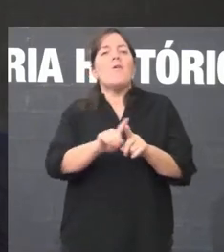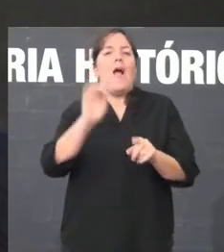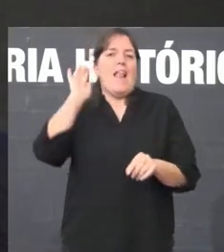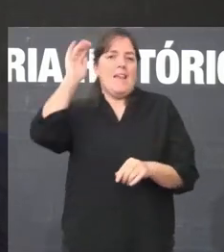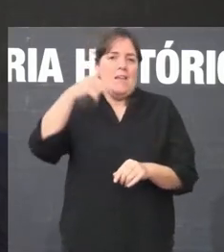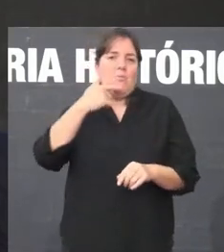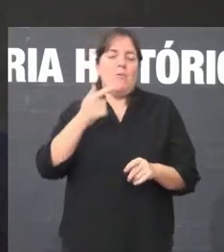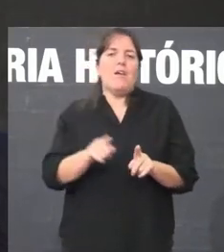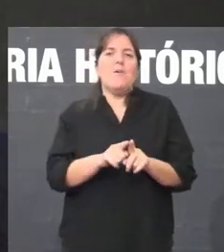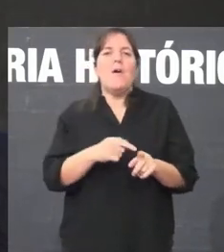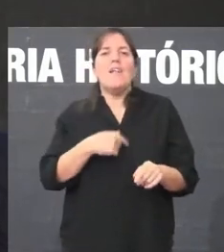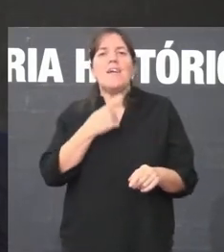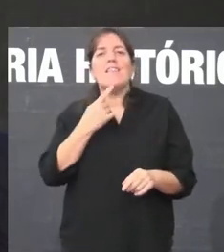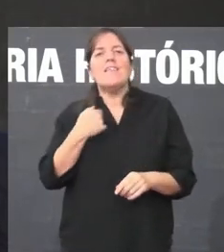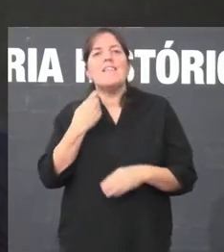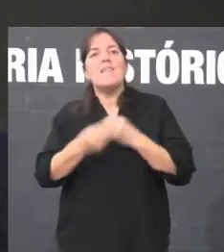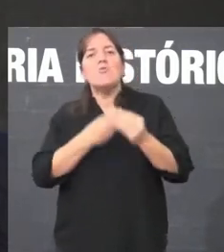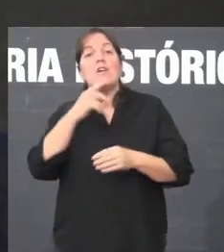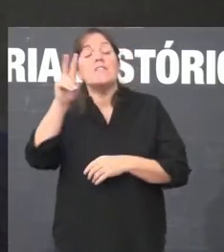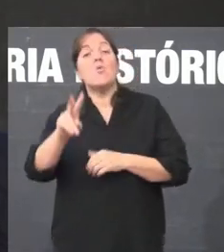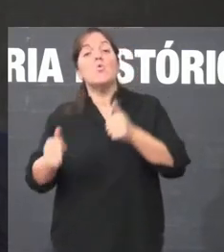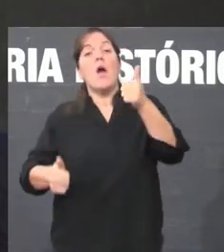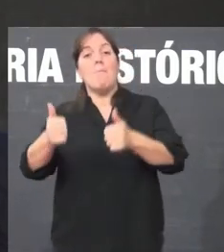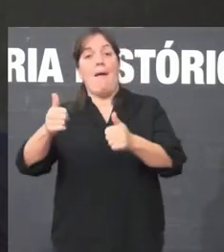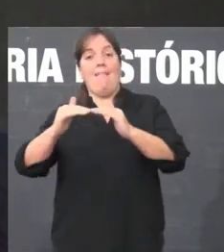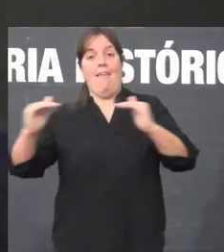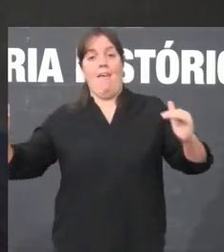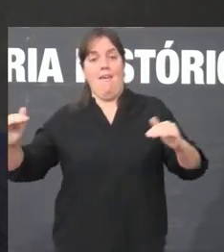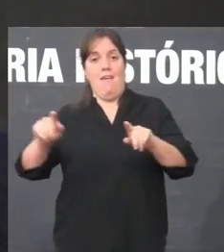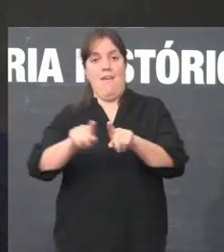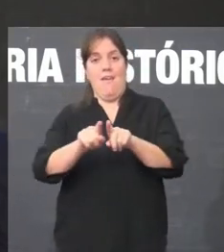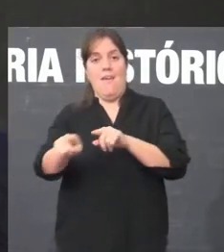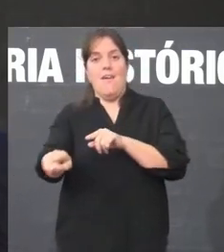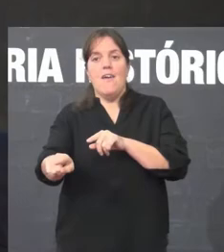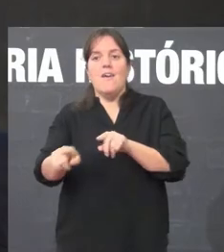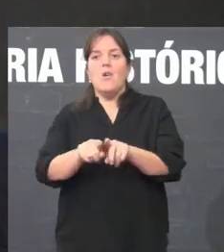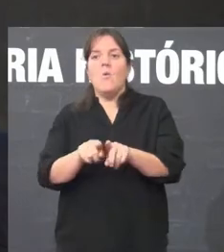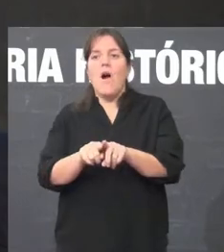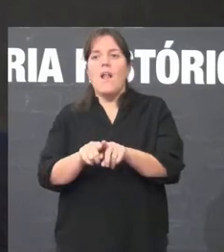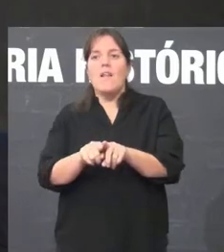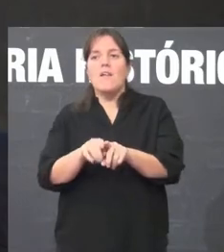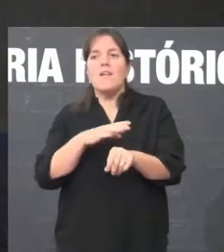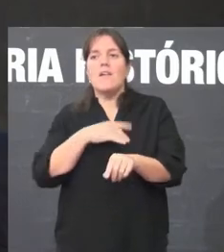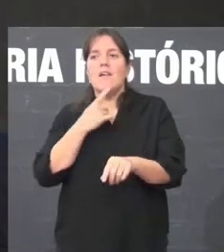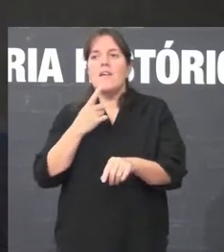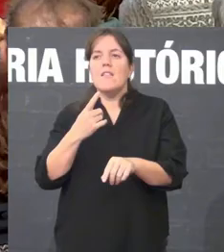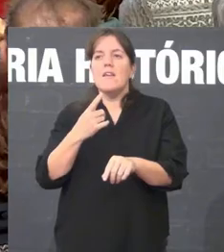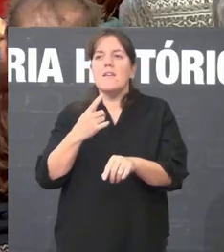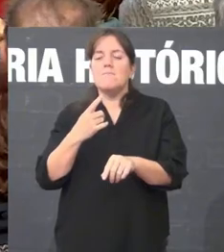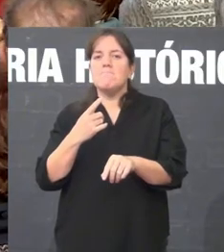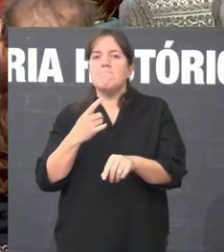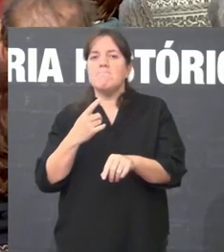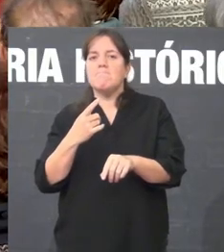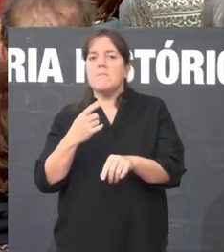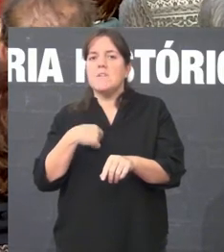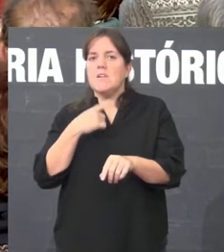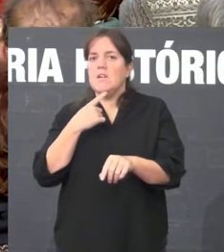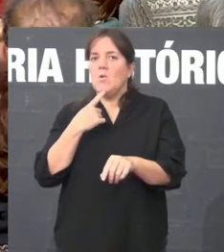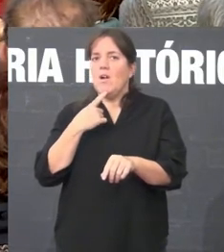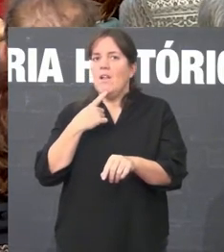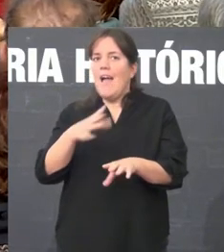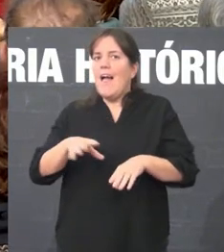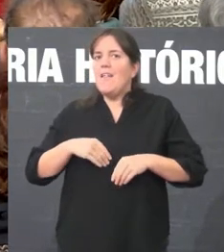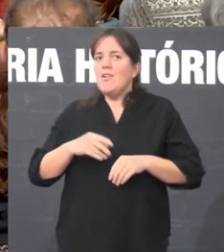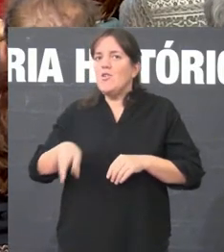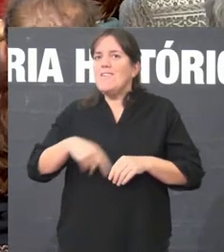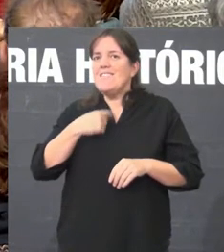que el segundo embate no podremos culminarlo si no somos más de los